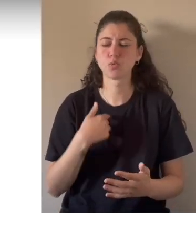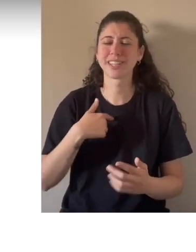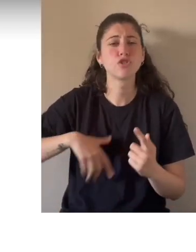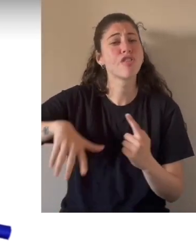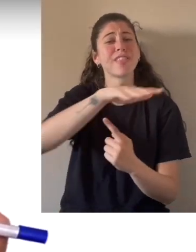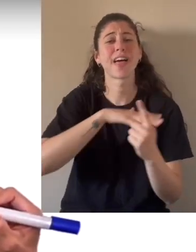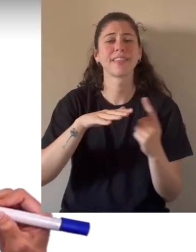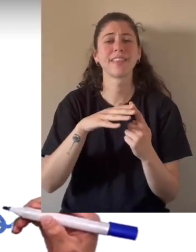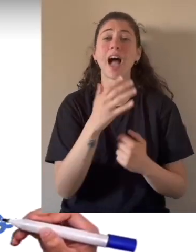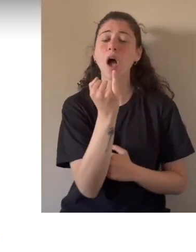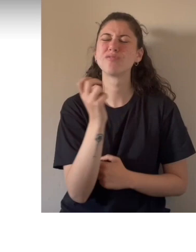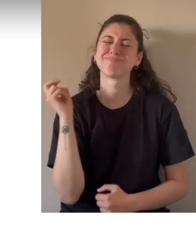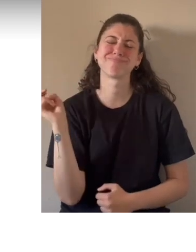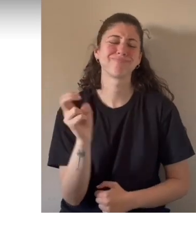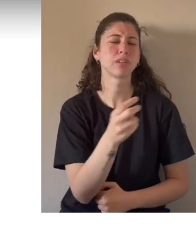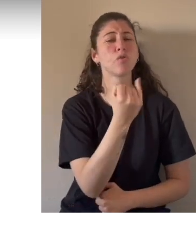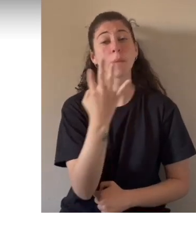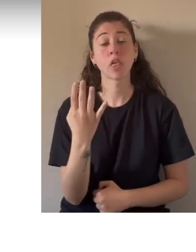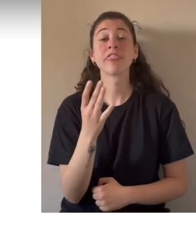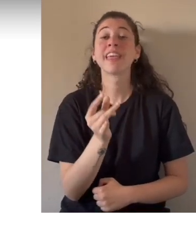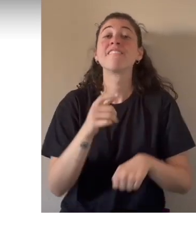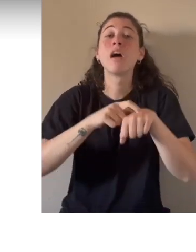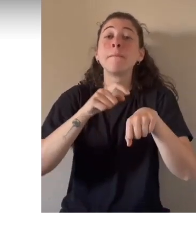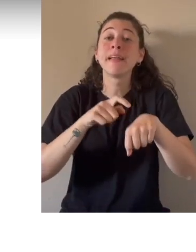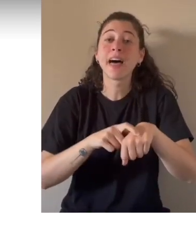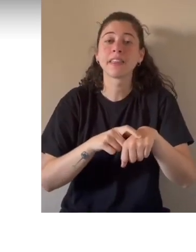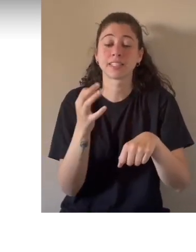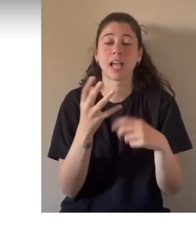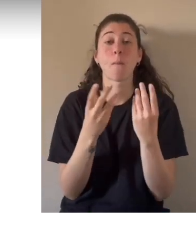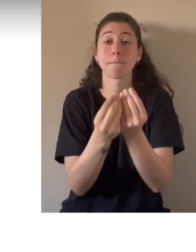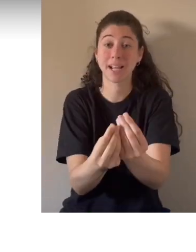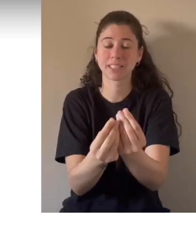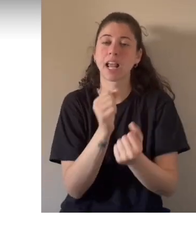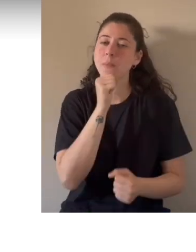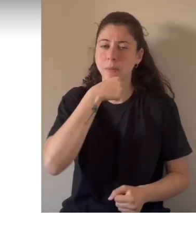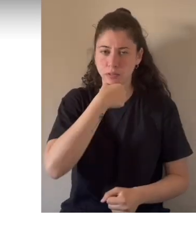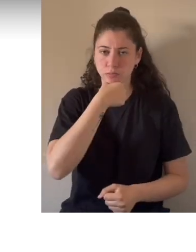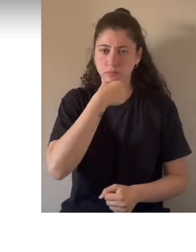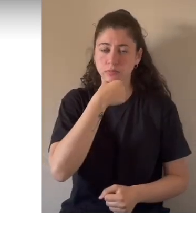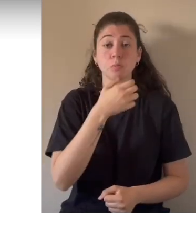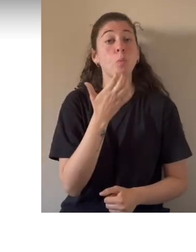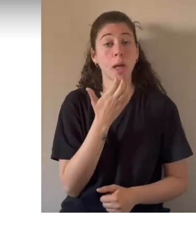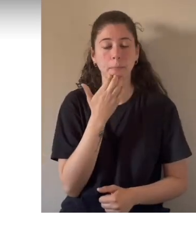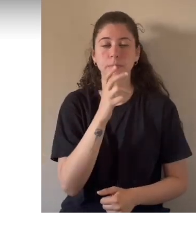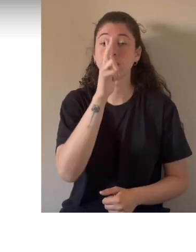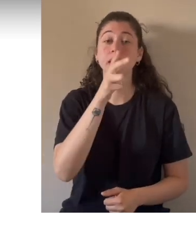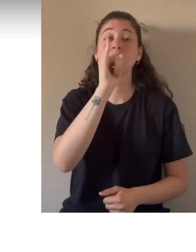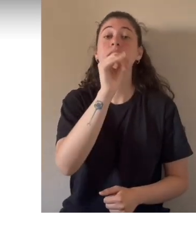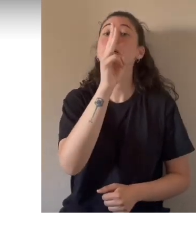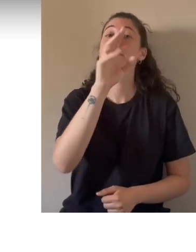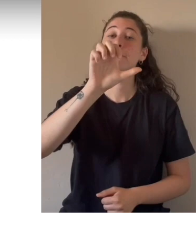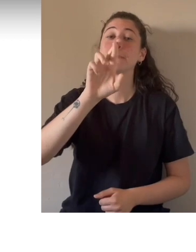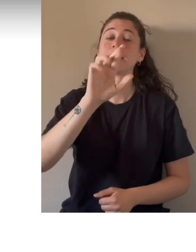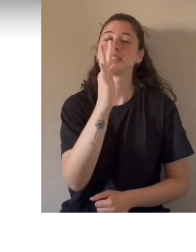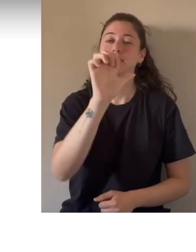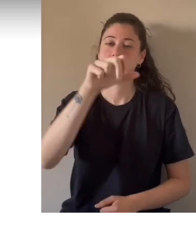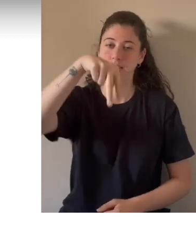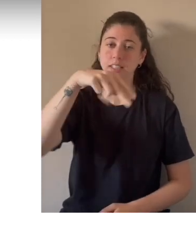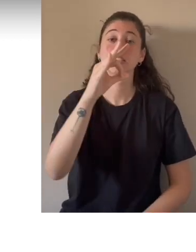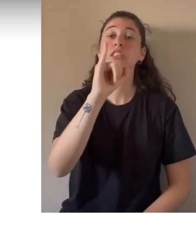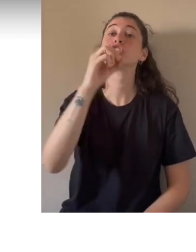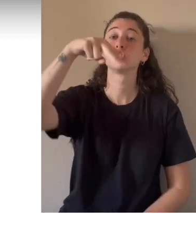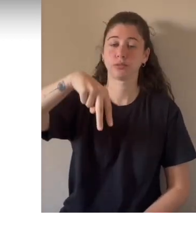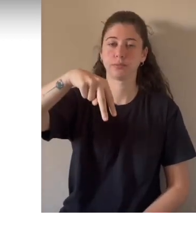Actualmente, en la sociedad, existe un gran número de enfermedades asociadas al envejecimiento. La hipertensión,